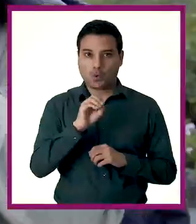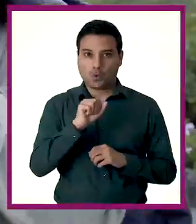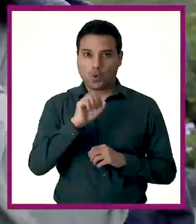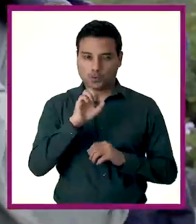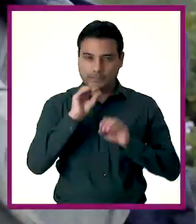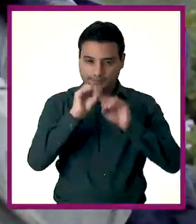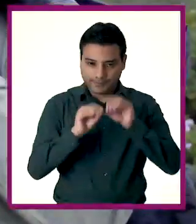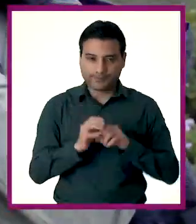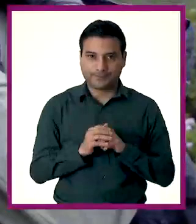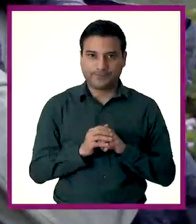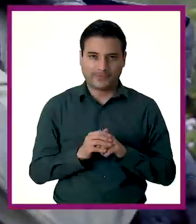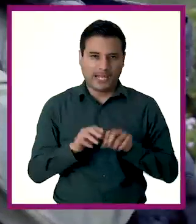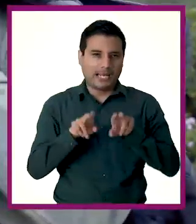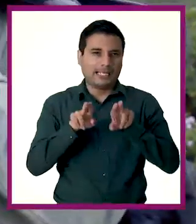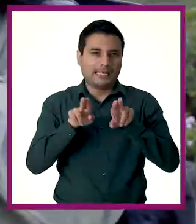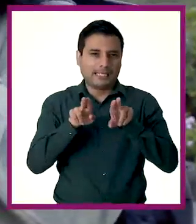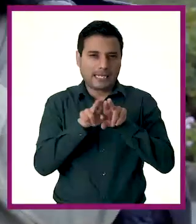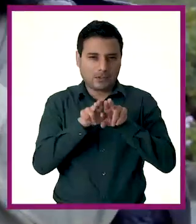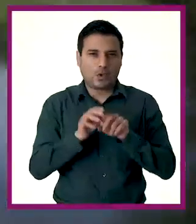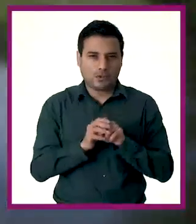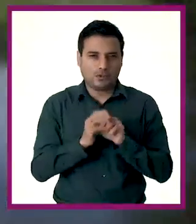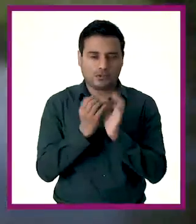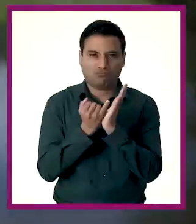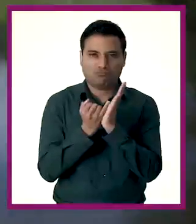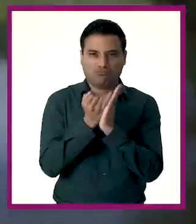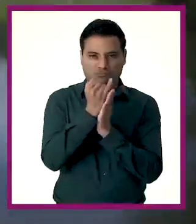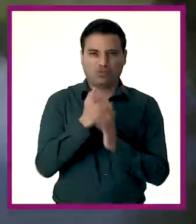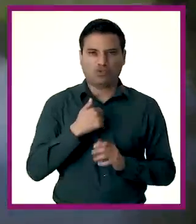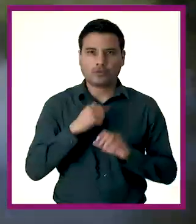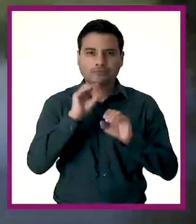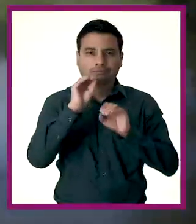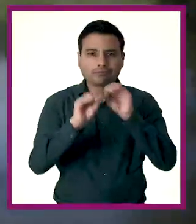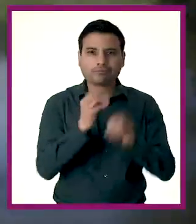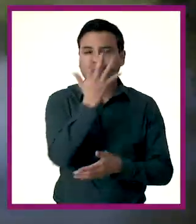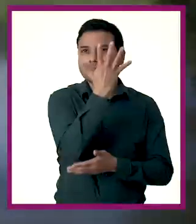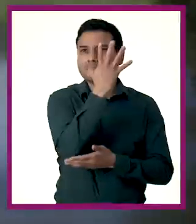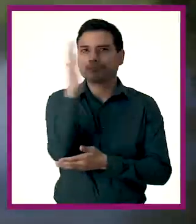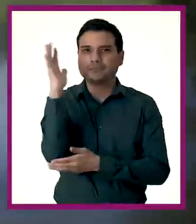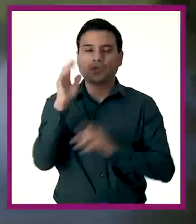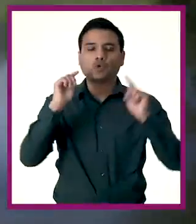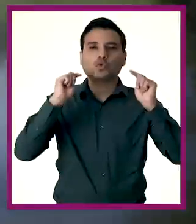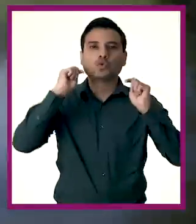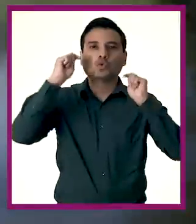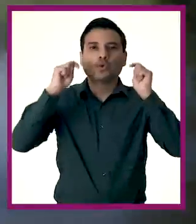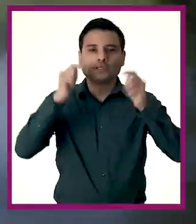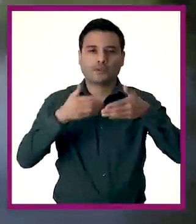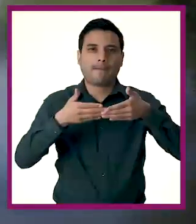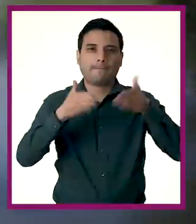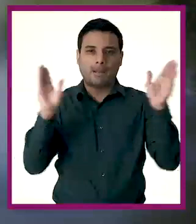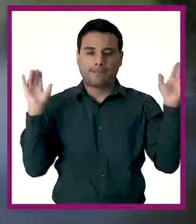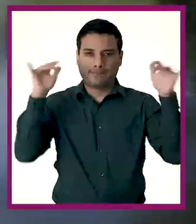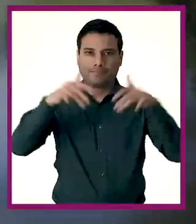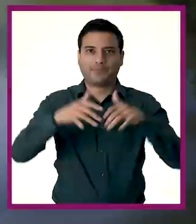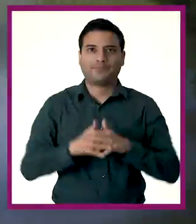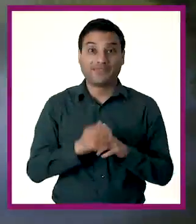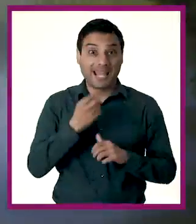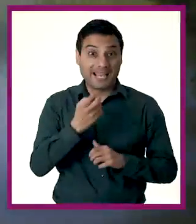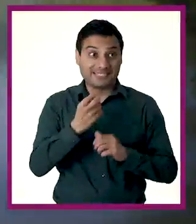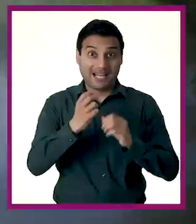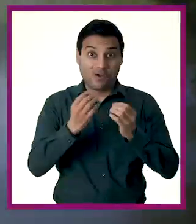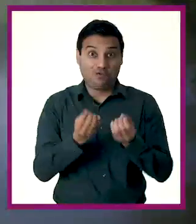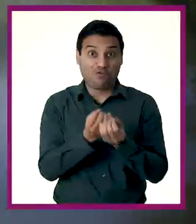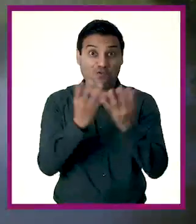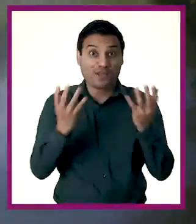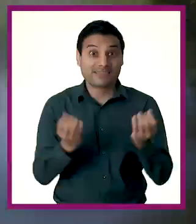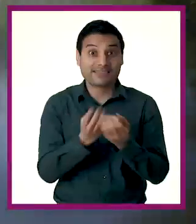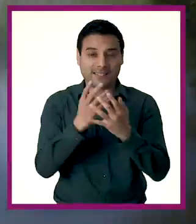Rose. Él es el nieto, el que decide hacer de los jardines una destinación turística. Y lo interesante de esta fuente